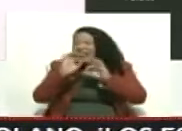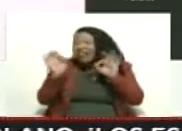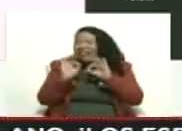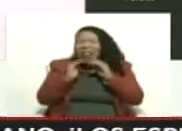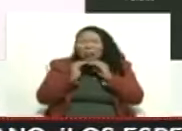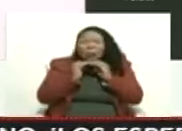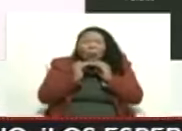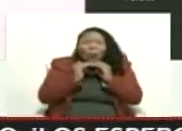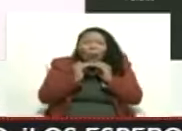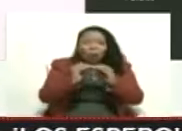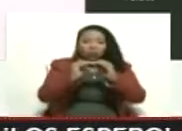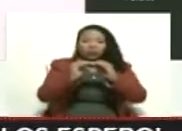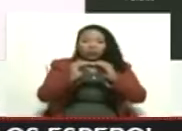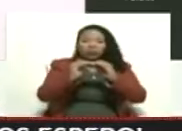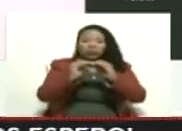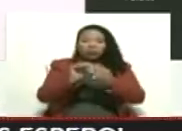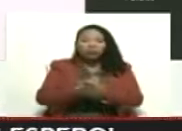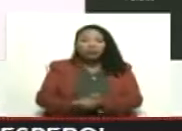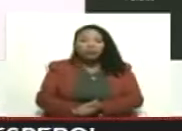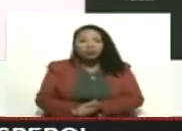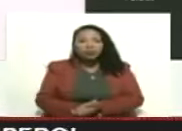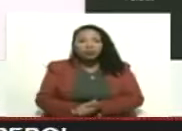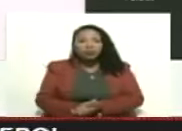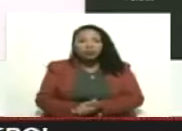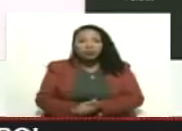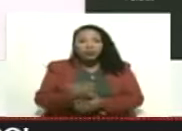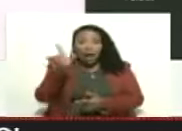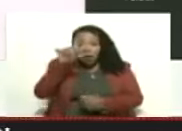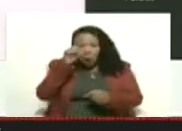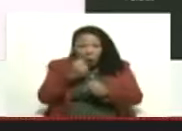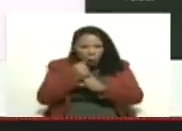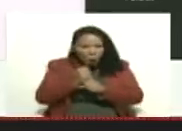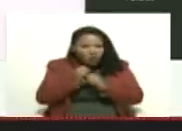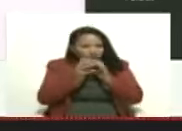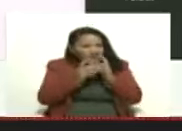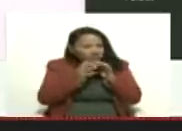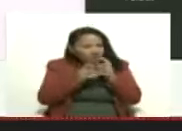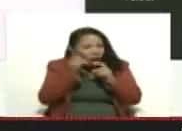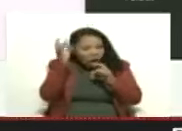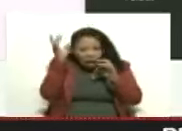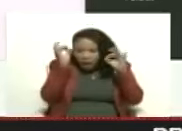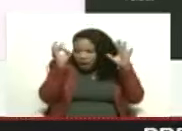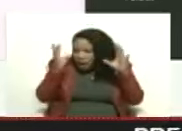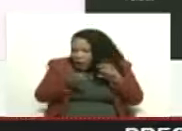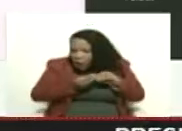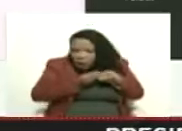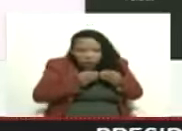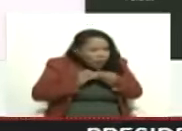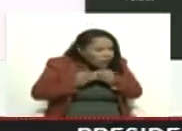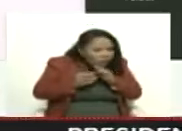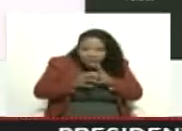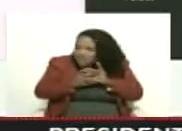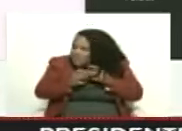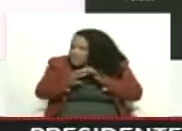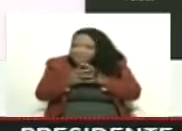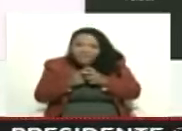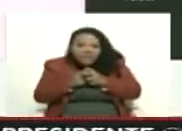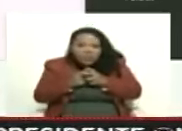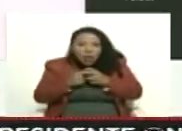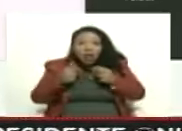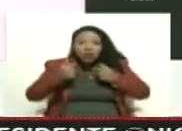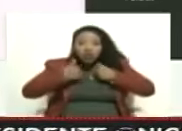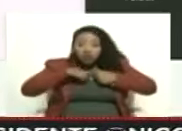nada nada operan manipulan actúan y de ahí el llamado a nuestro